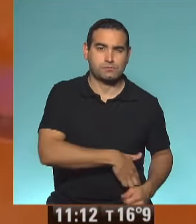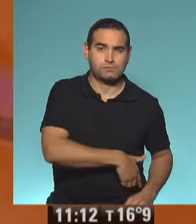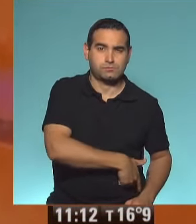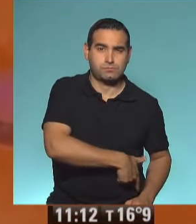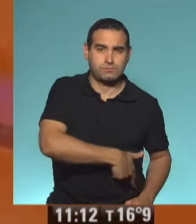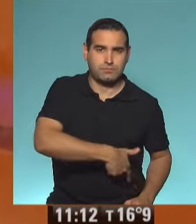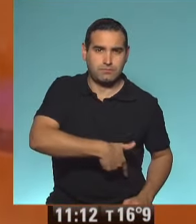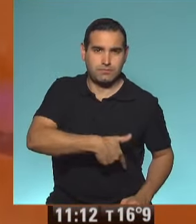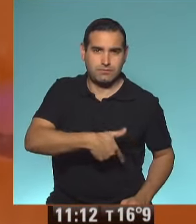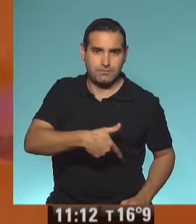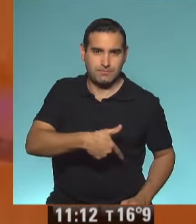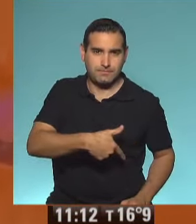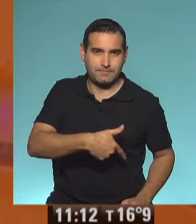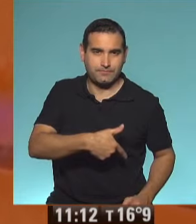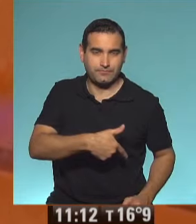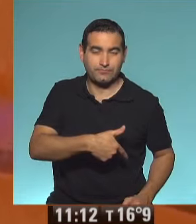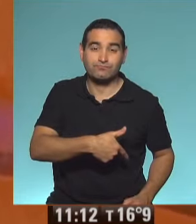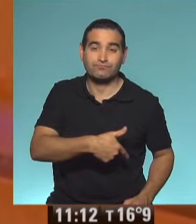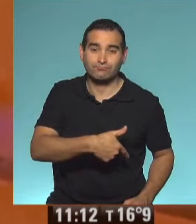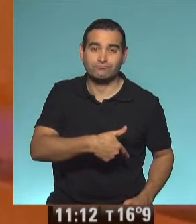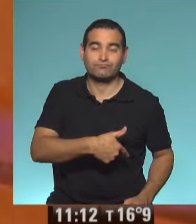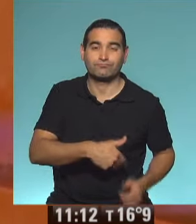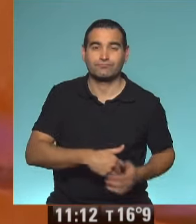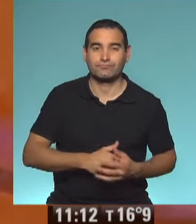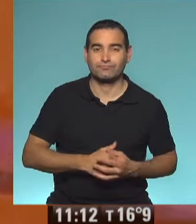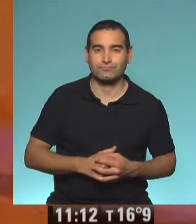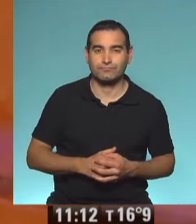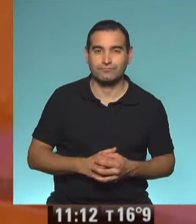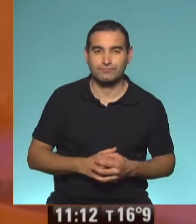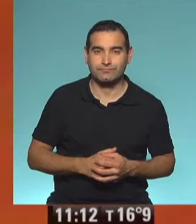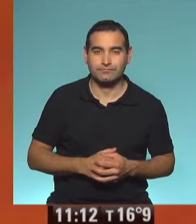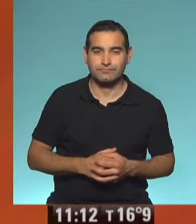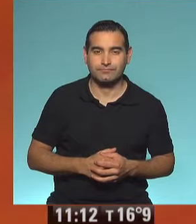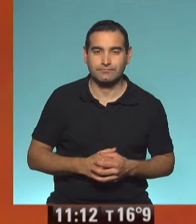la cintura donde guardaba la pistola.